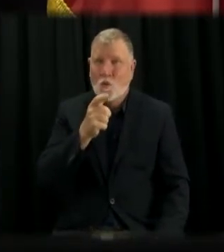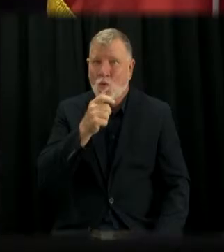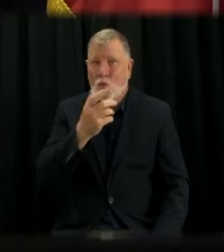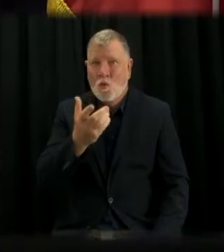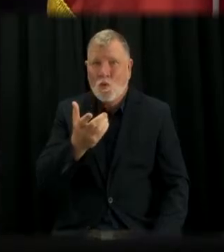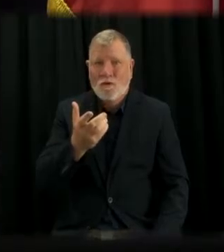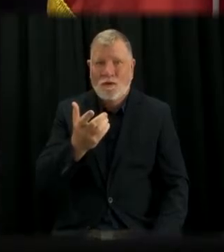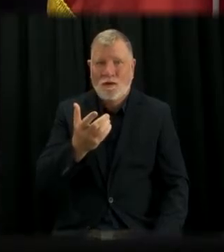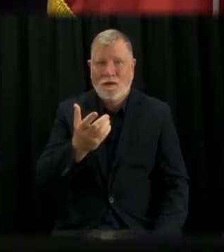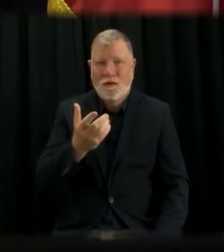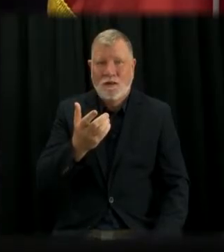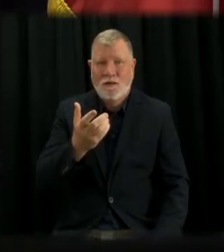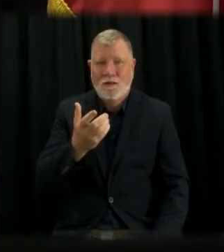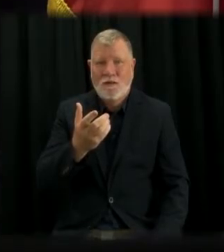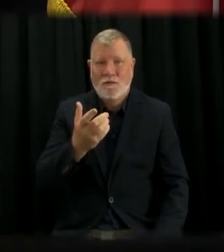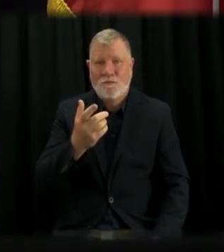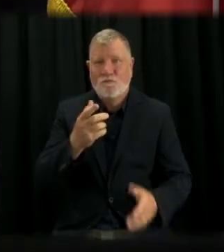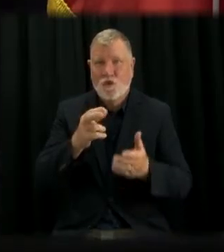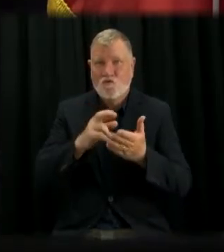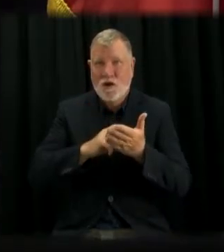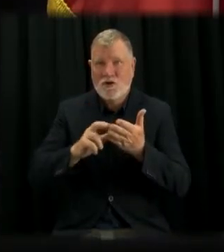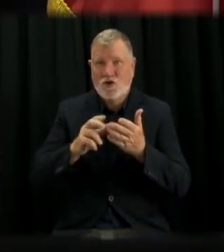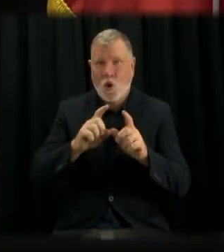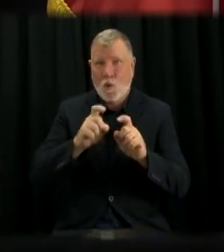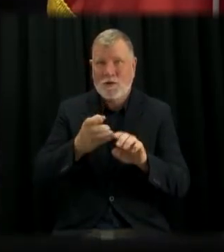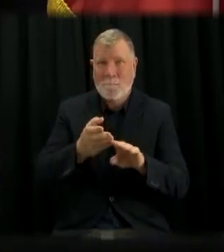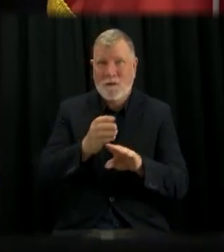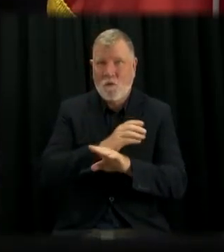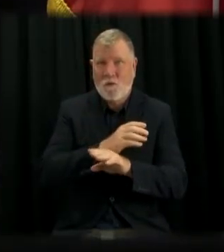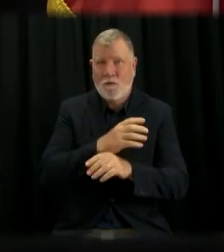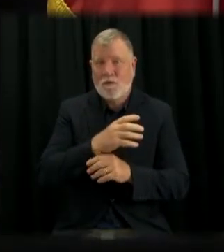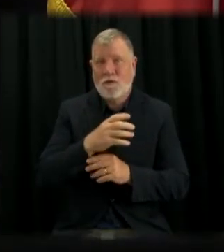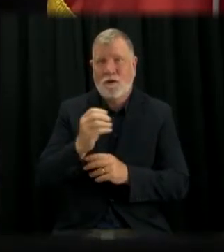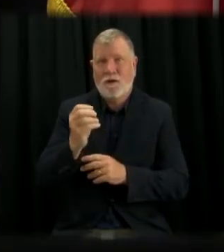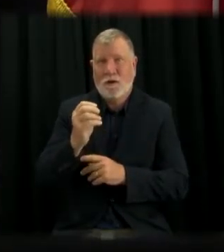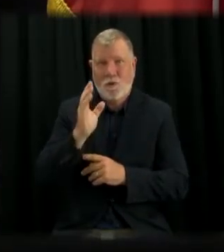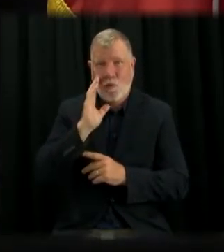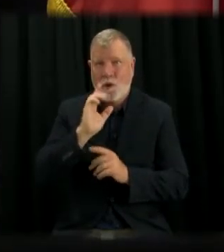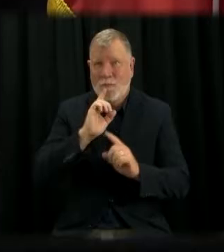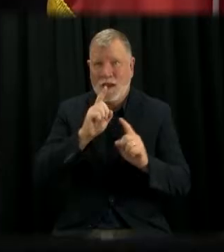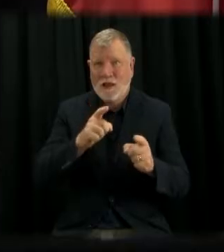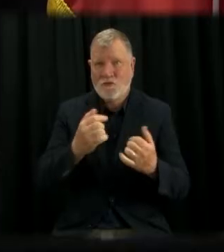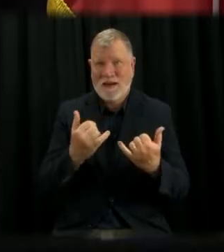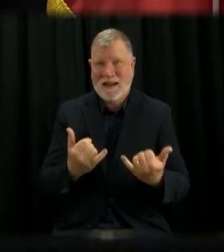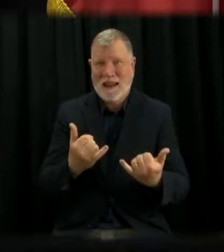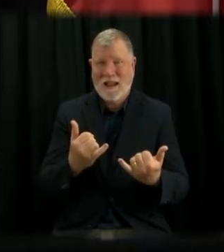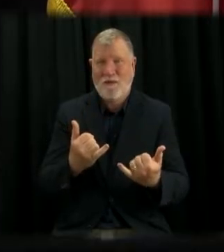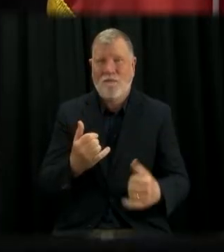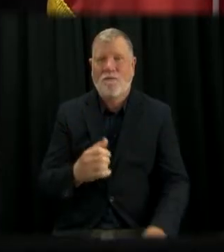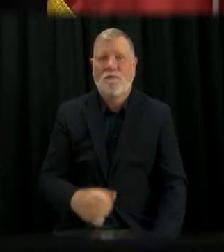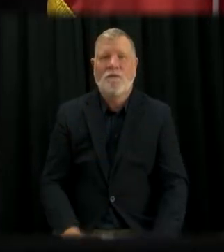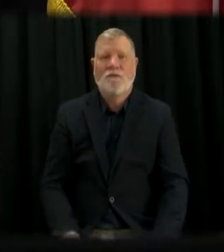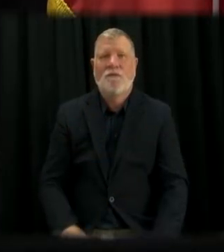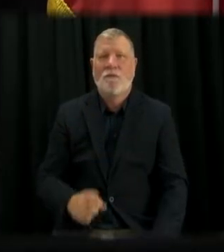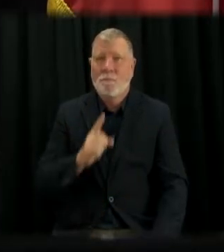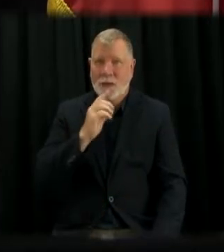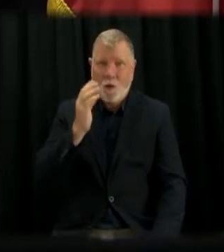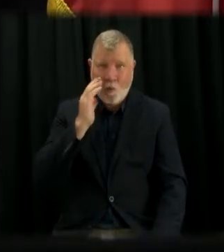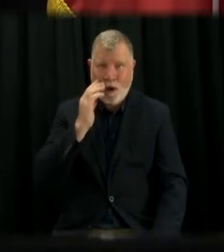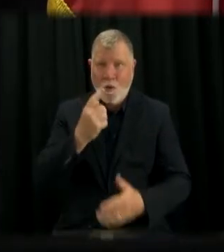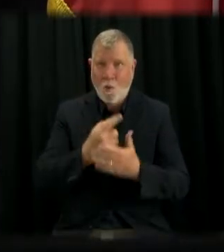escuchando o que registraron una pregunta de antemano. Las estaremos contestando ahora mismo.